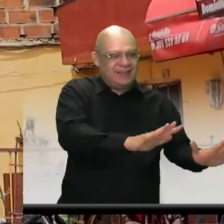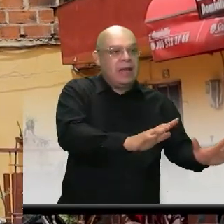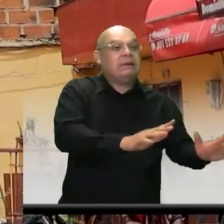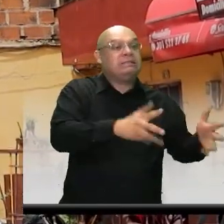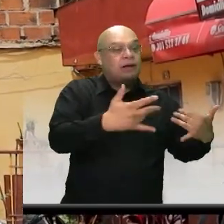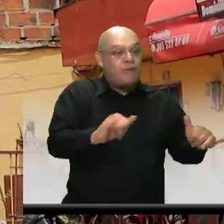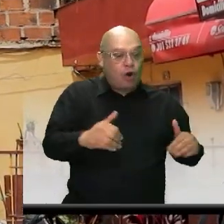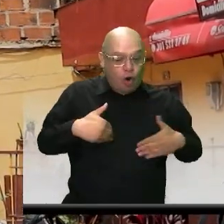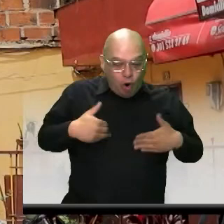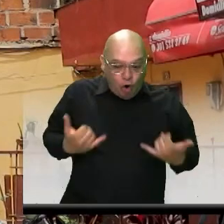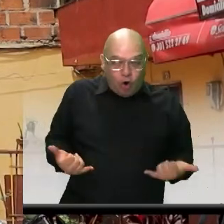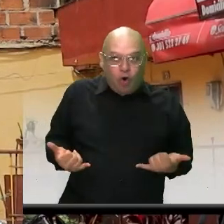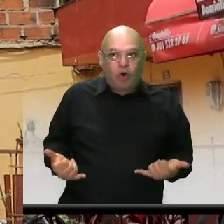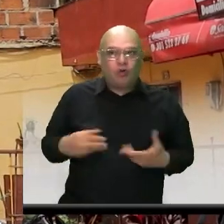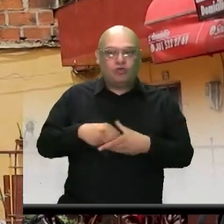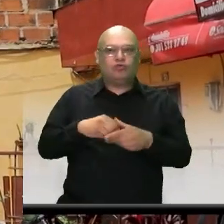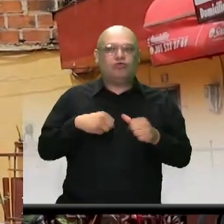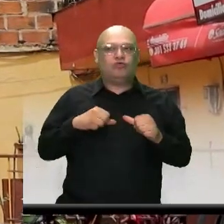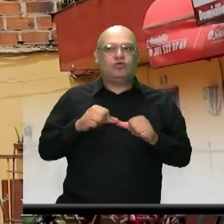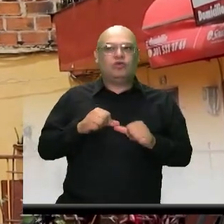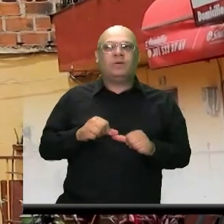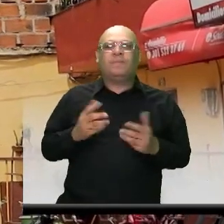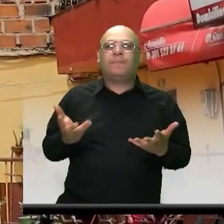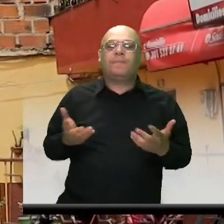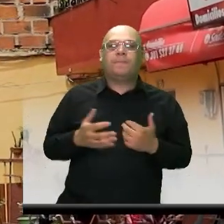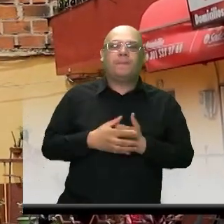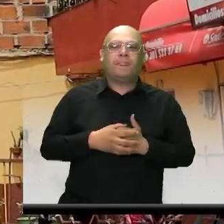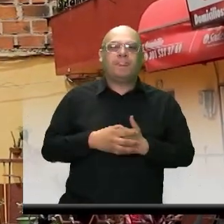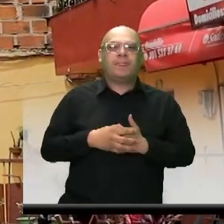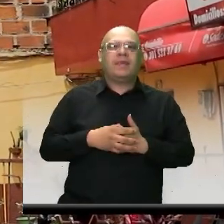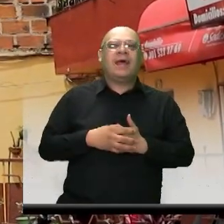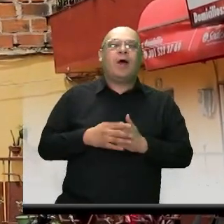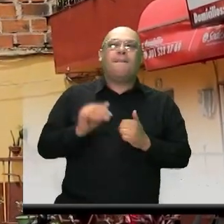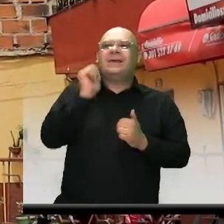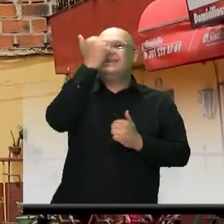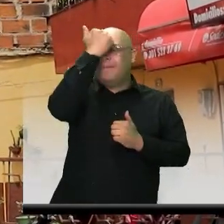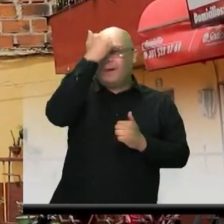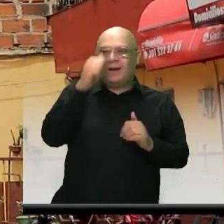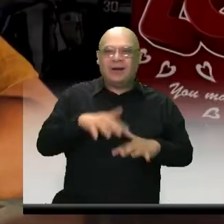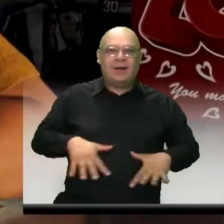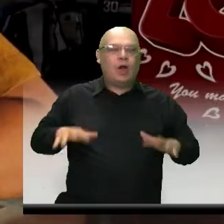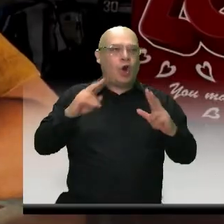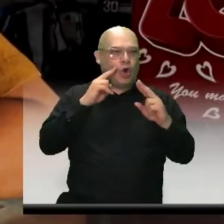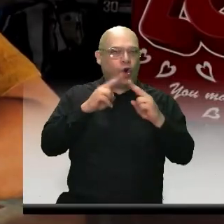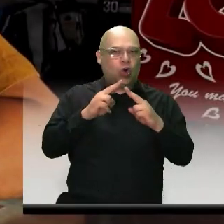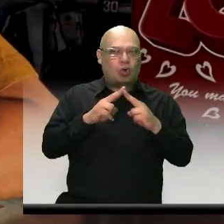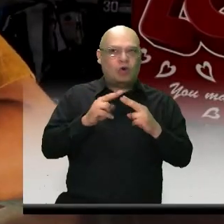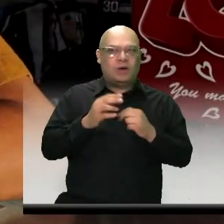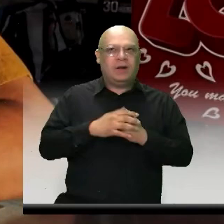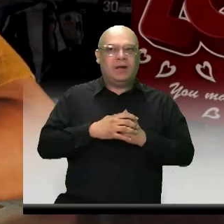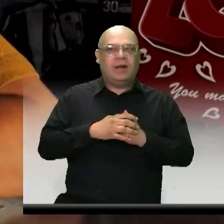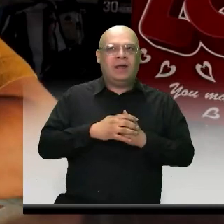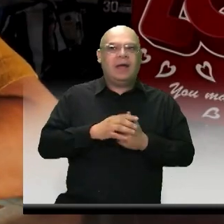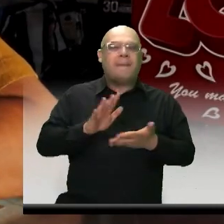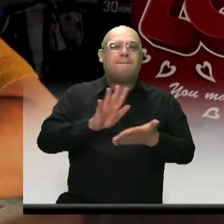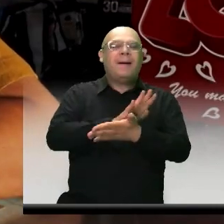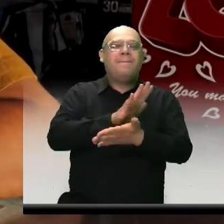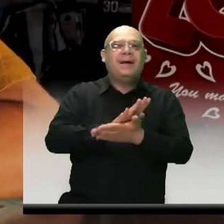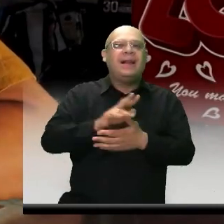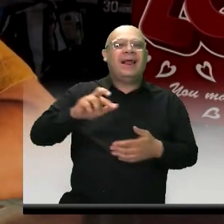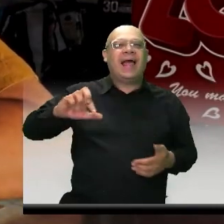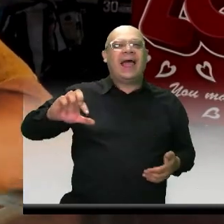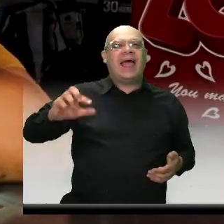esto es un centro de referencia. El que no conozca Papelería La Gallina no vive en El